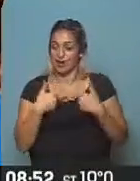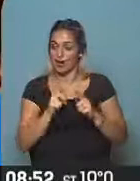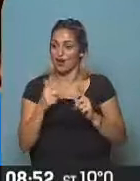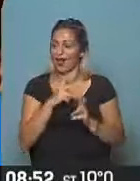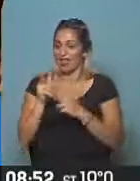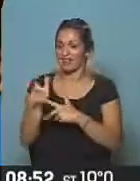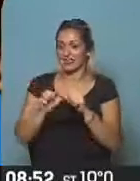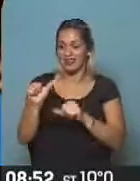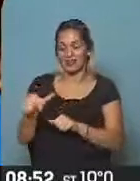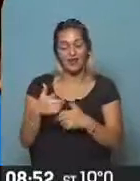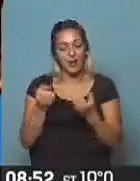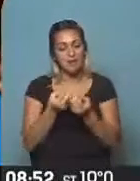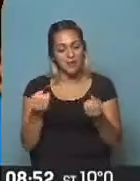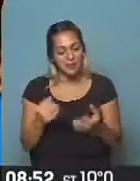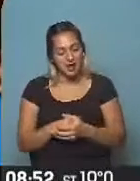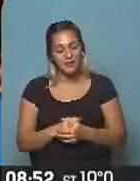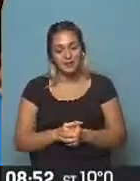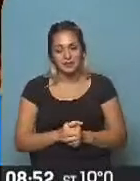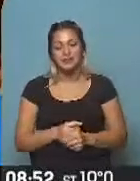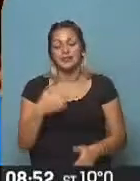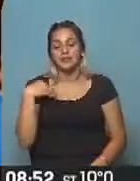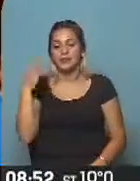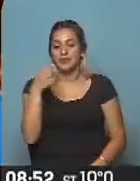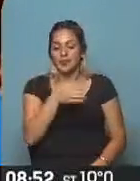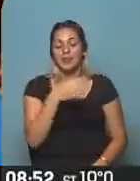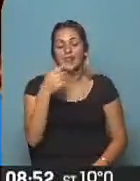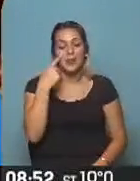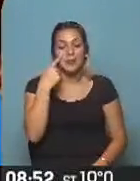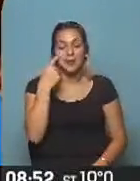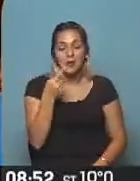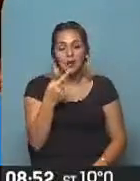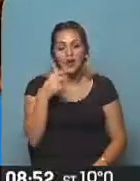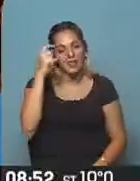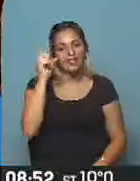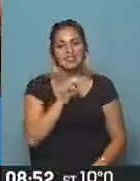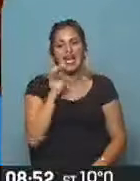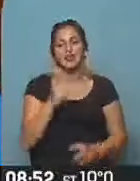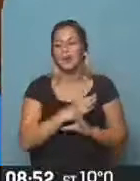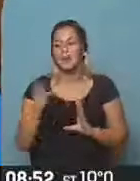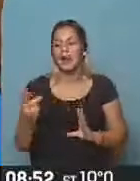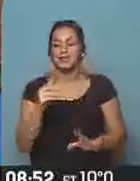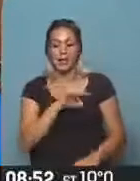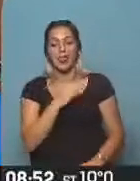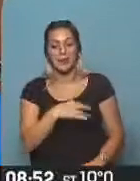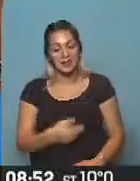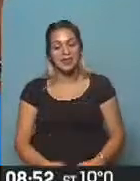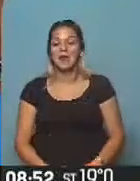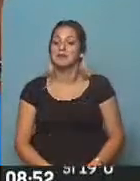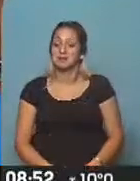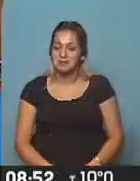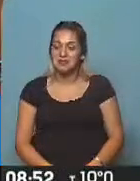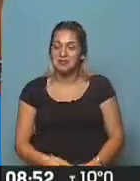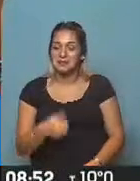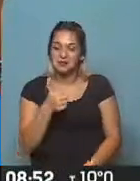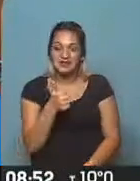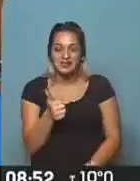entonces asistir a espectáculos musicales en vivos se prolonga la vida durante 10 años es realmente una es